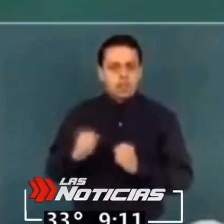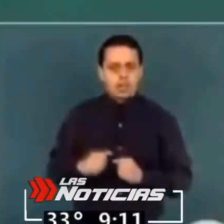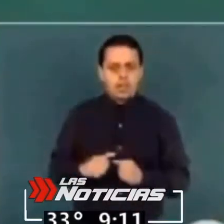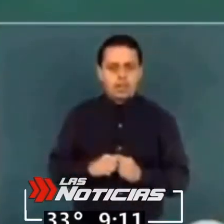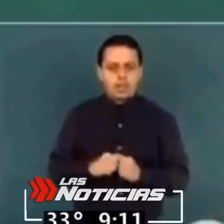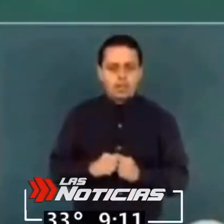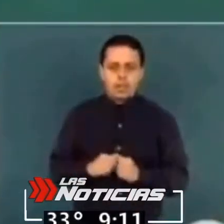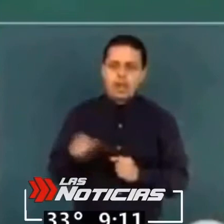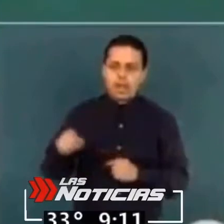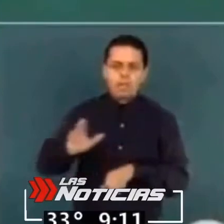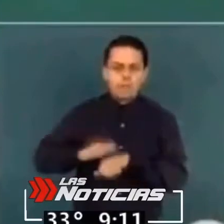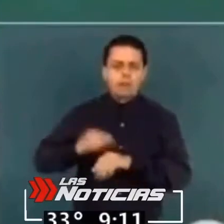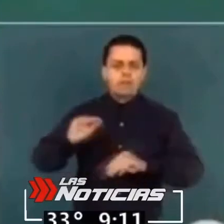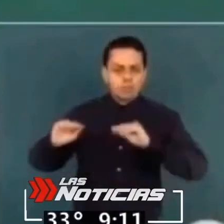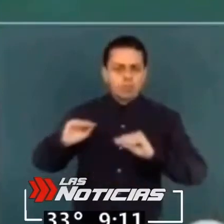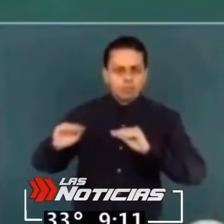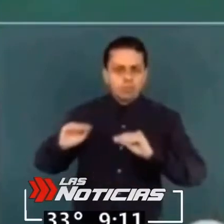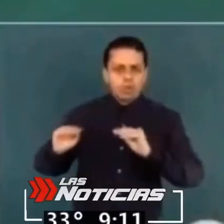el movimiento